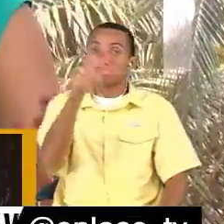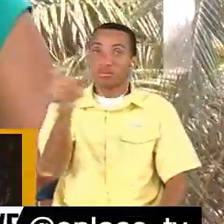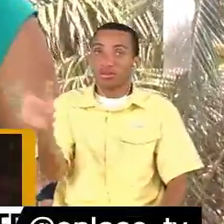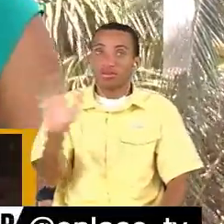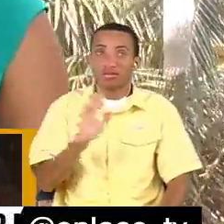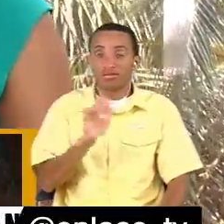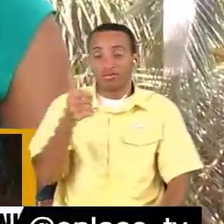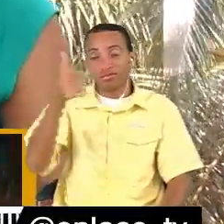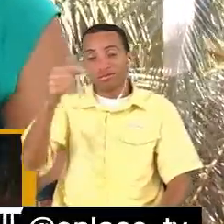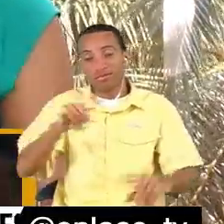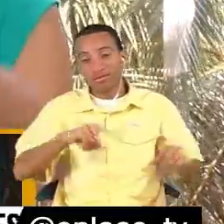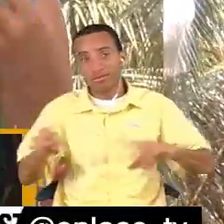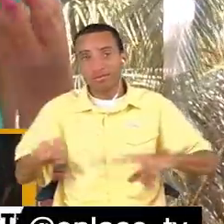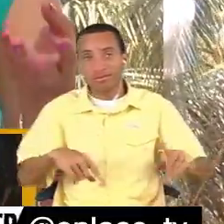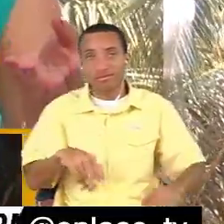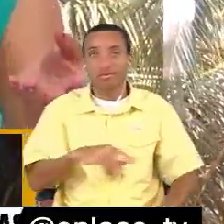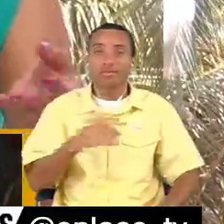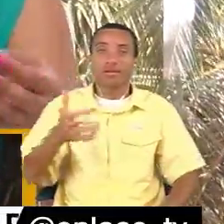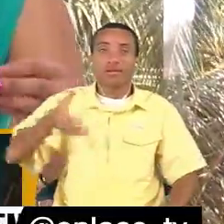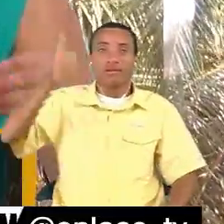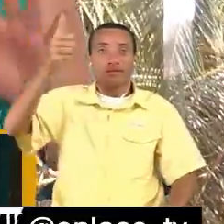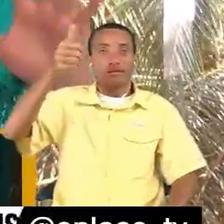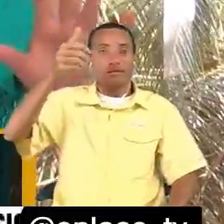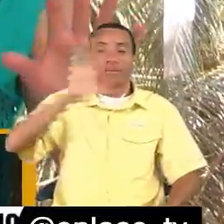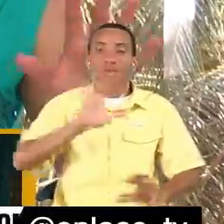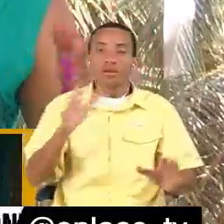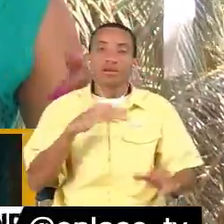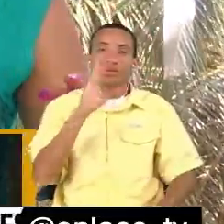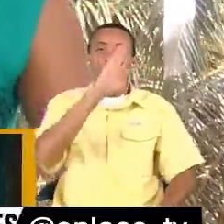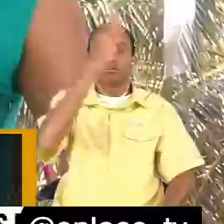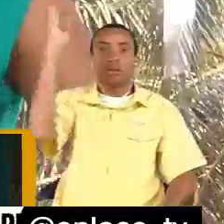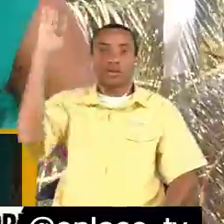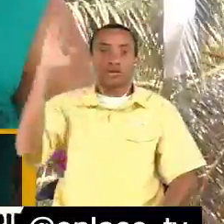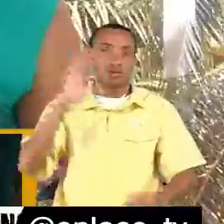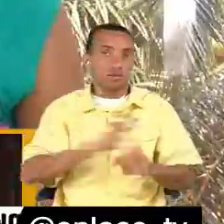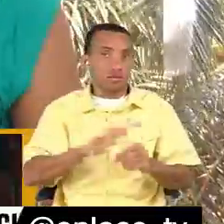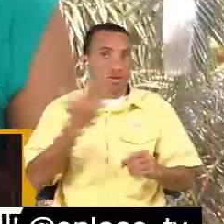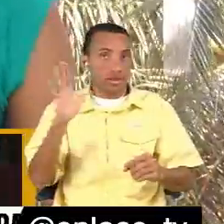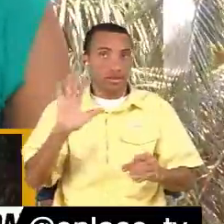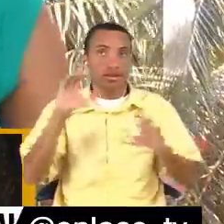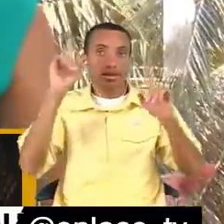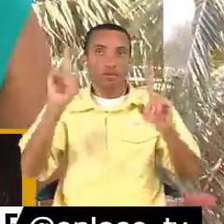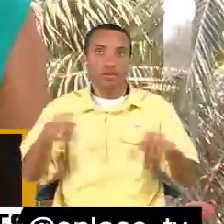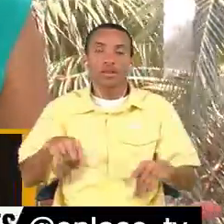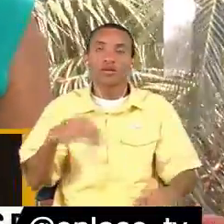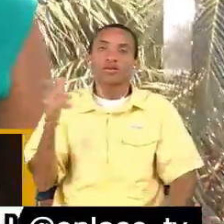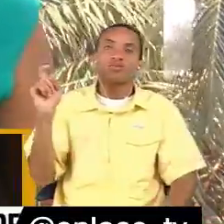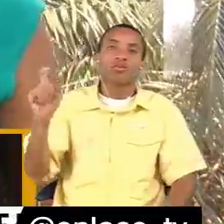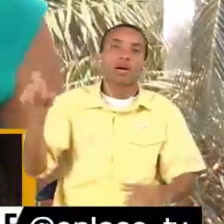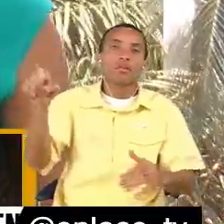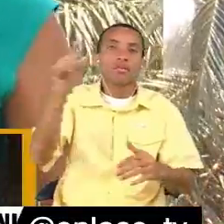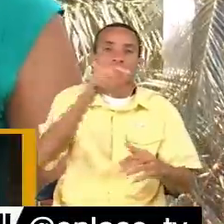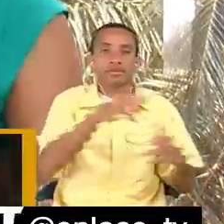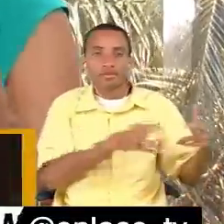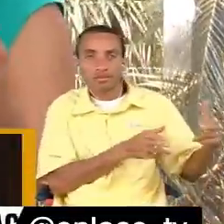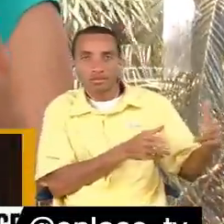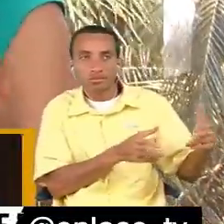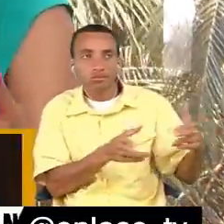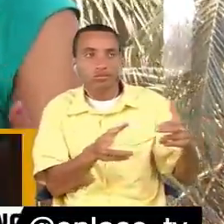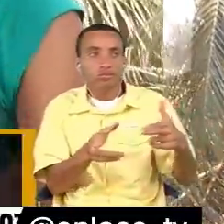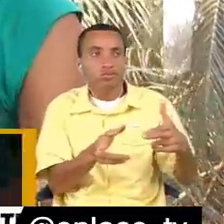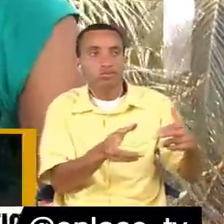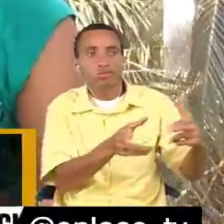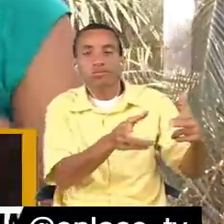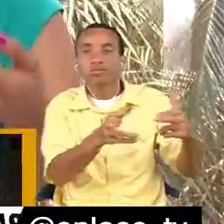los inspectores fluviales, a los capitanes, y no solamente nos quedamos en Barranquilla y en Barranca, ¿no? Decidimos emprender una travesía por todo el río Magdalena y llegamos